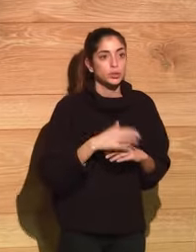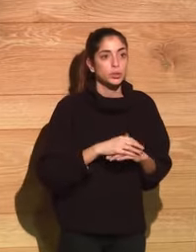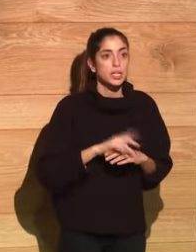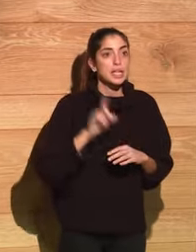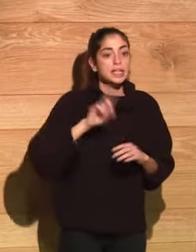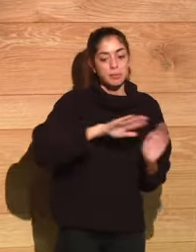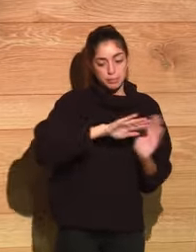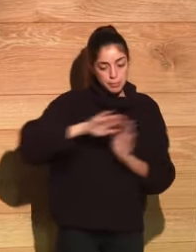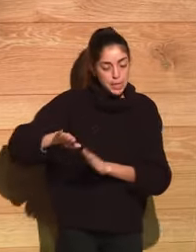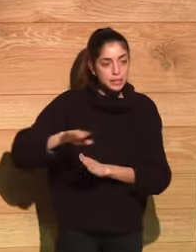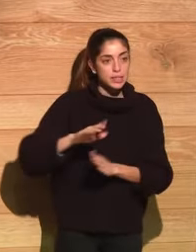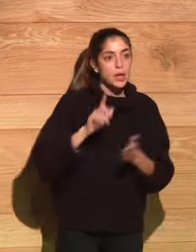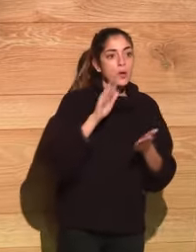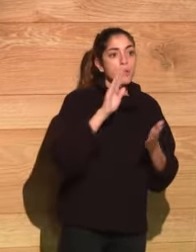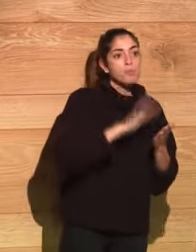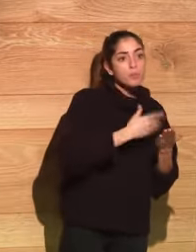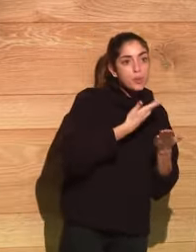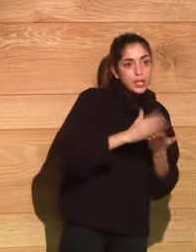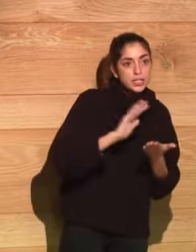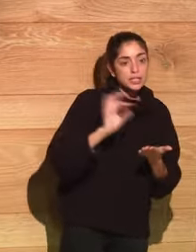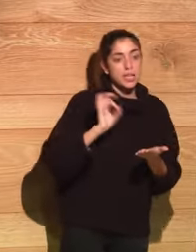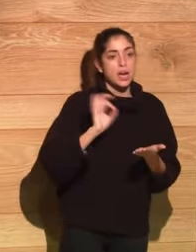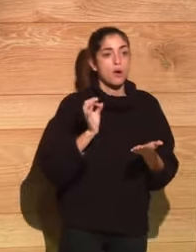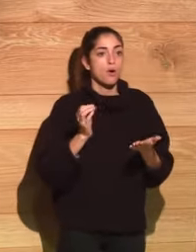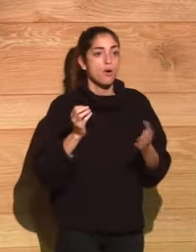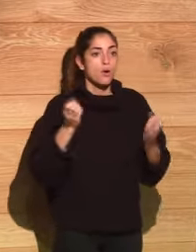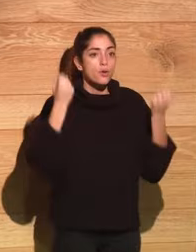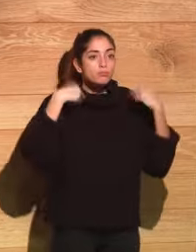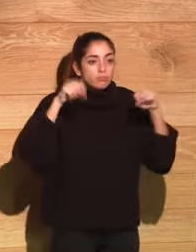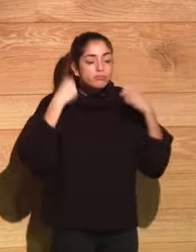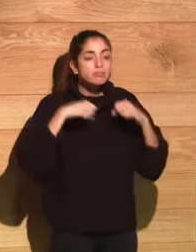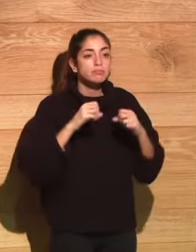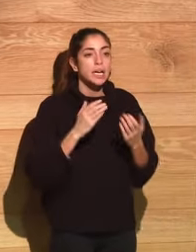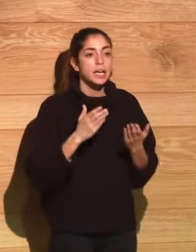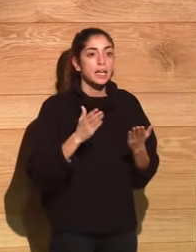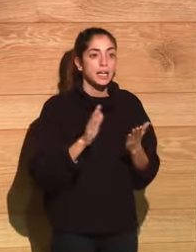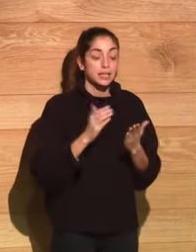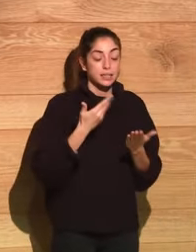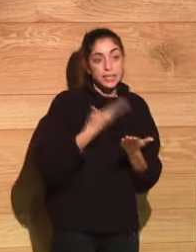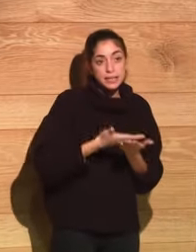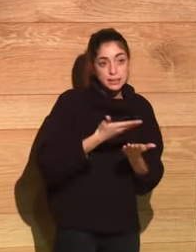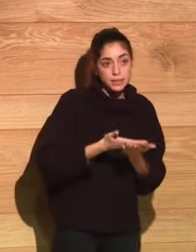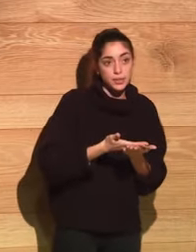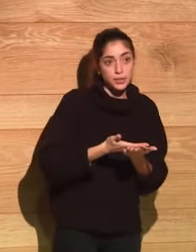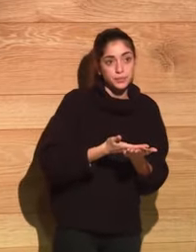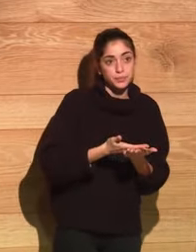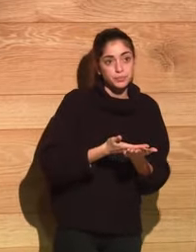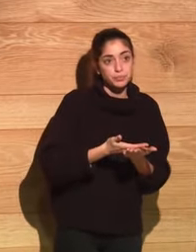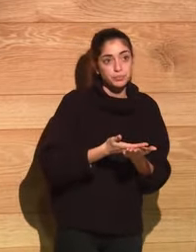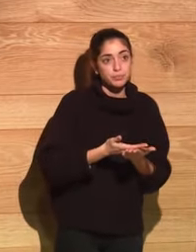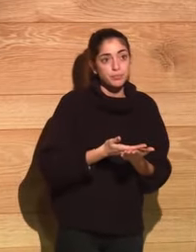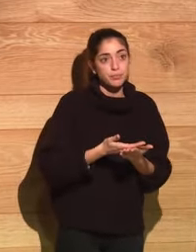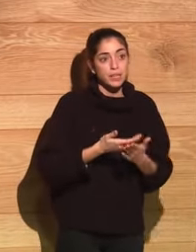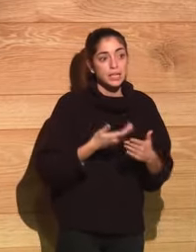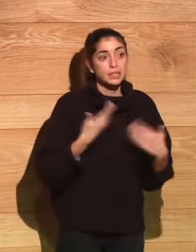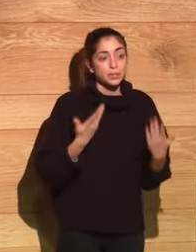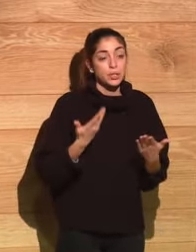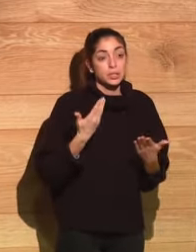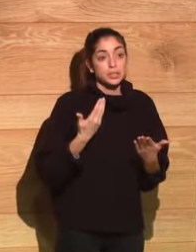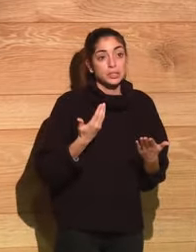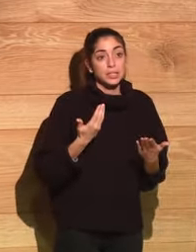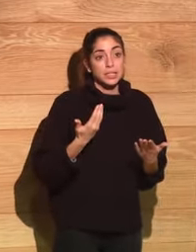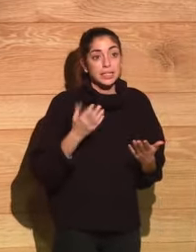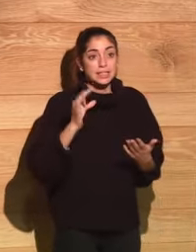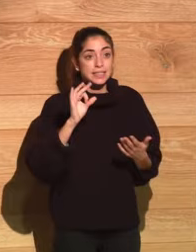eso escribió, por supuesto, poesía y ensayo, pero siempre su concepción de las cosas, de igual que fuera poesía, que fuera ensayo, y esto se ve mucho